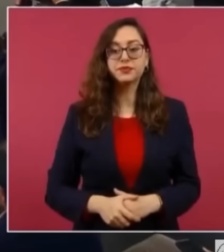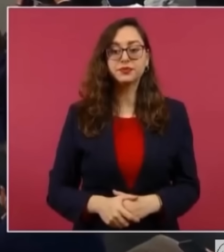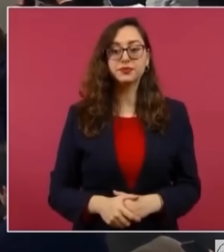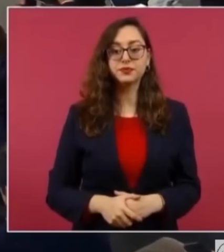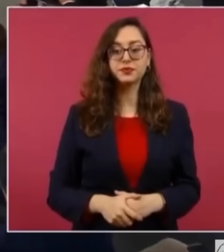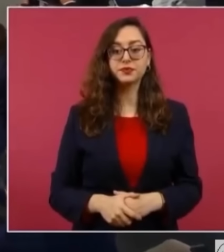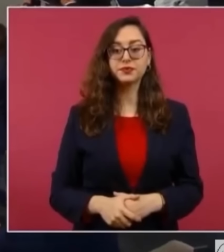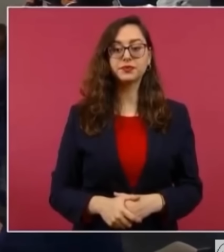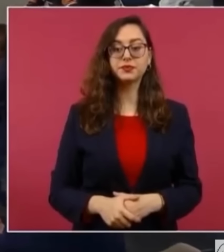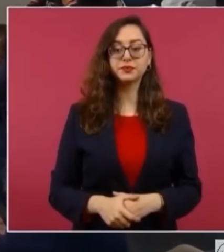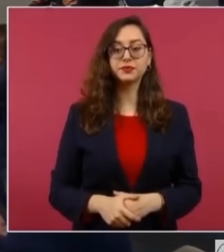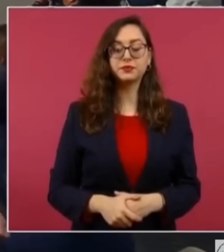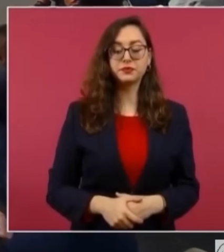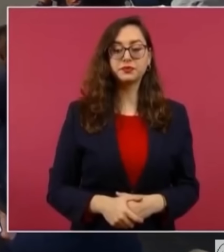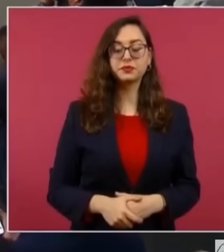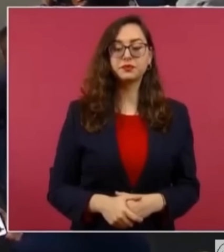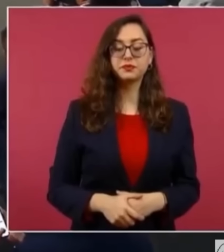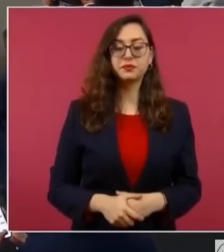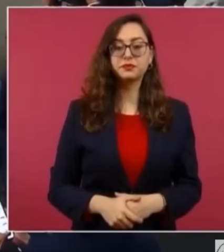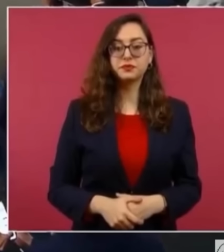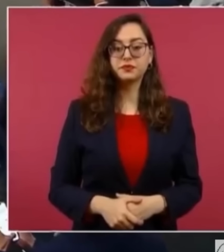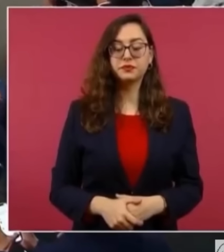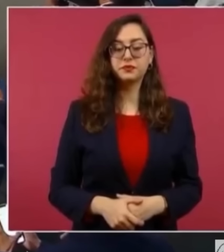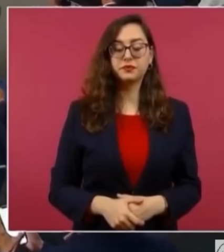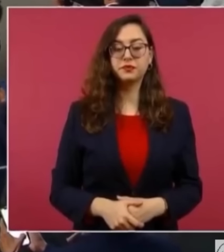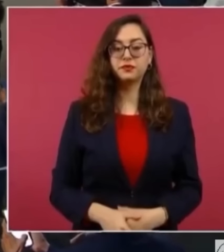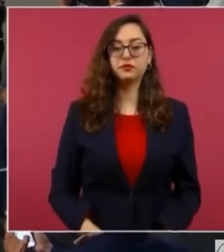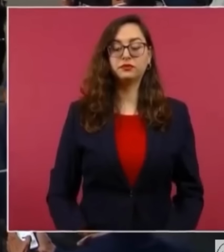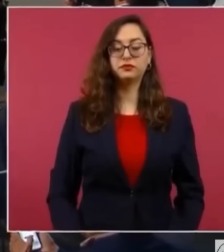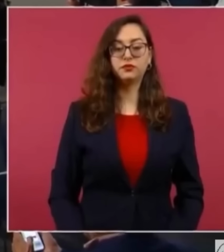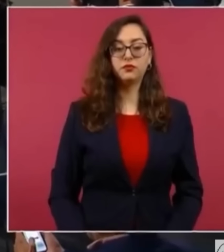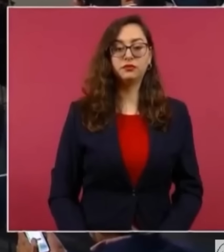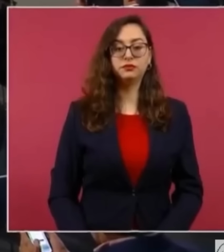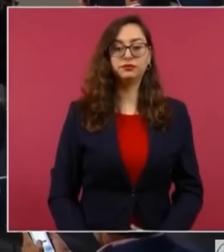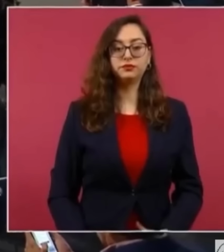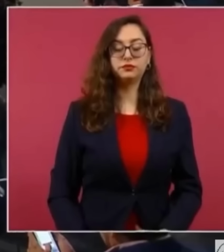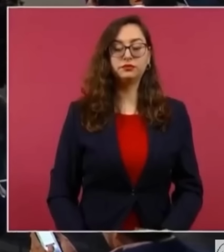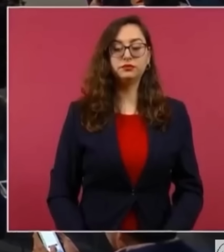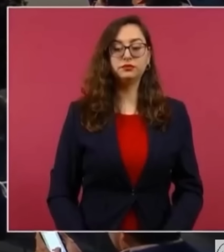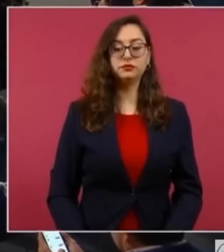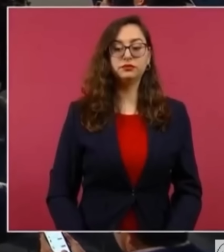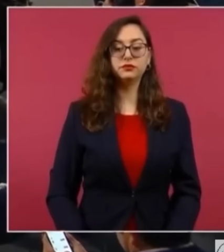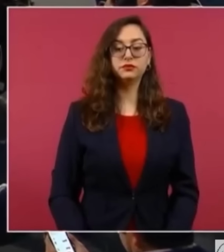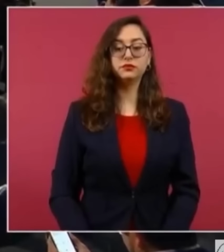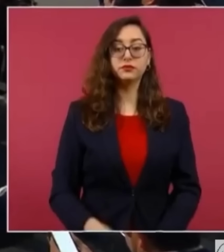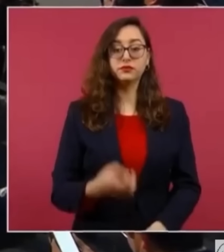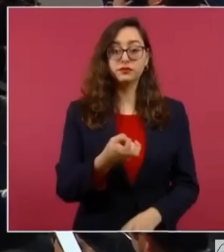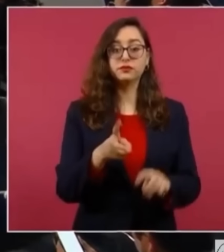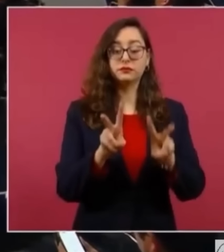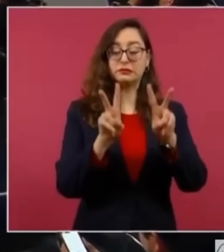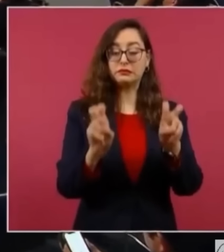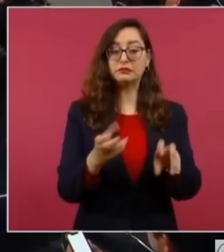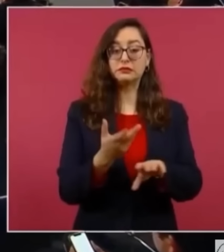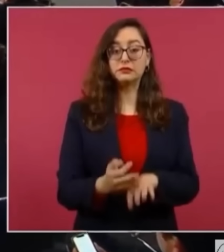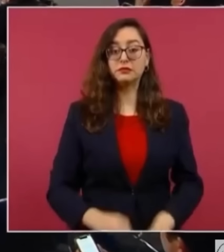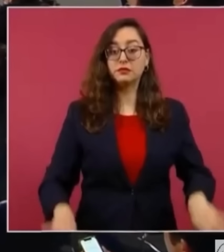que esa es de las cosas extraordinarias, ¿no? De los tiempos interesantes.